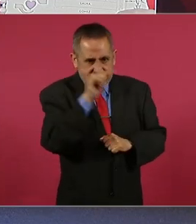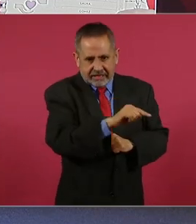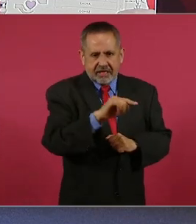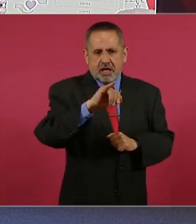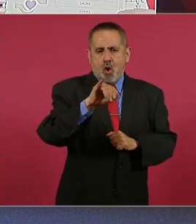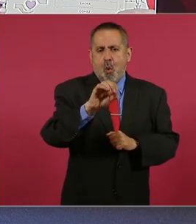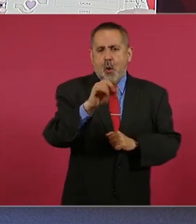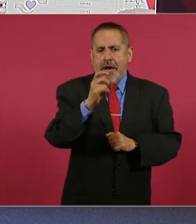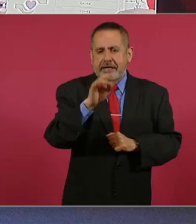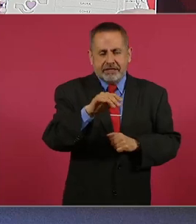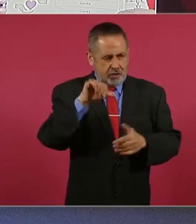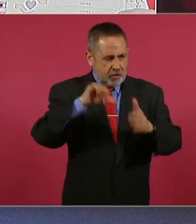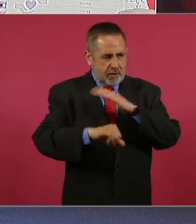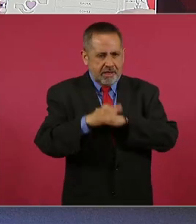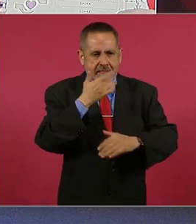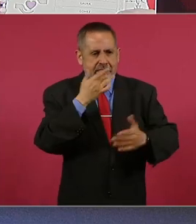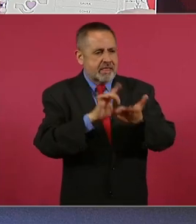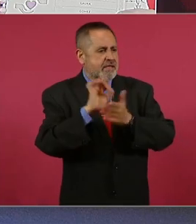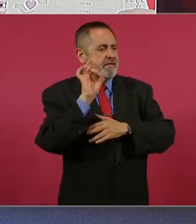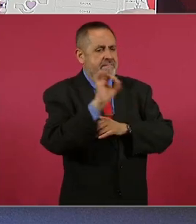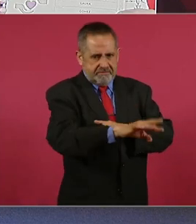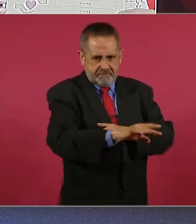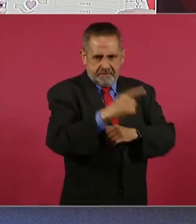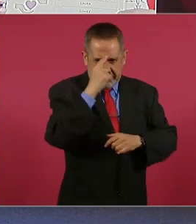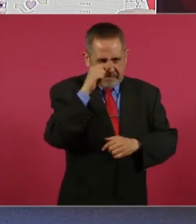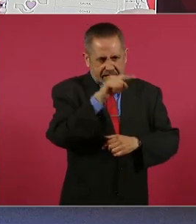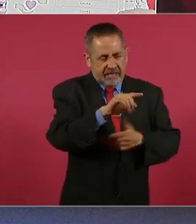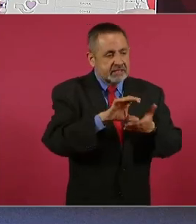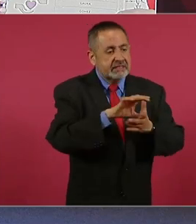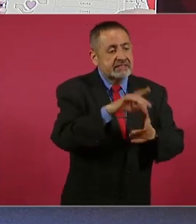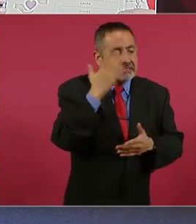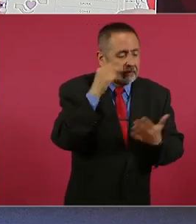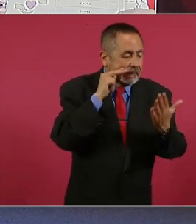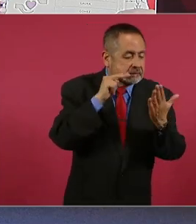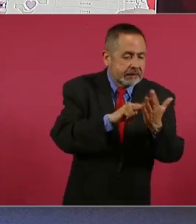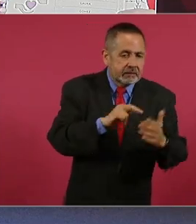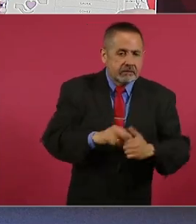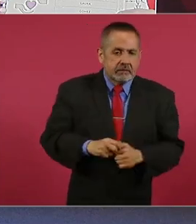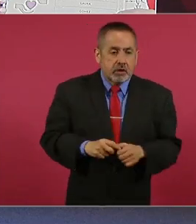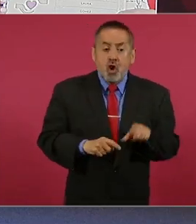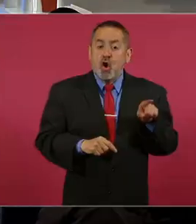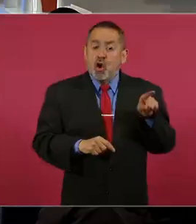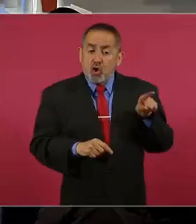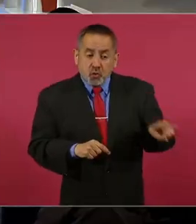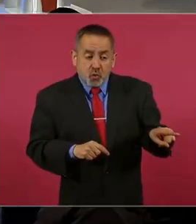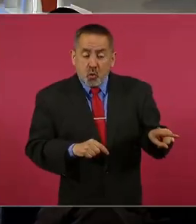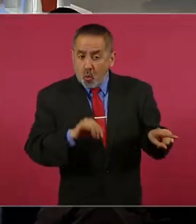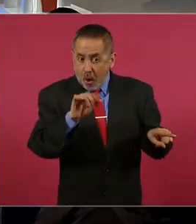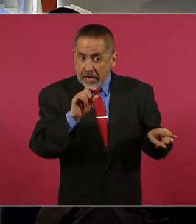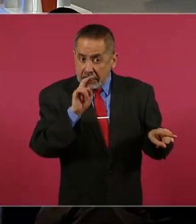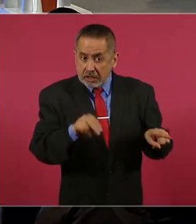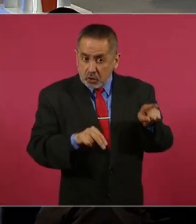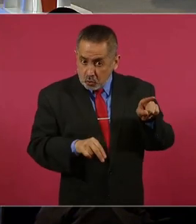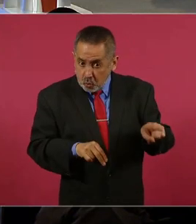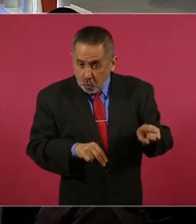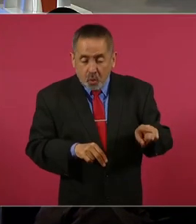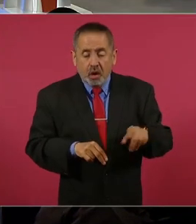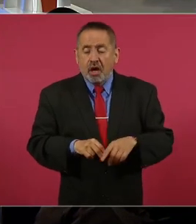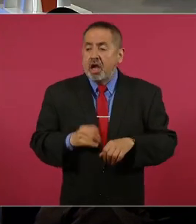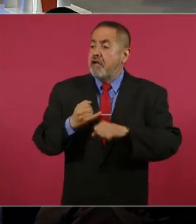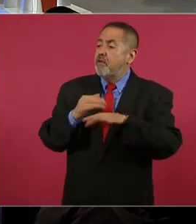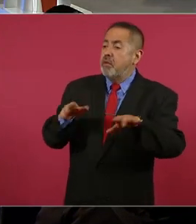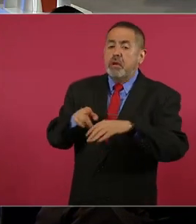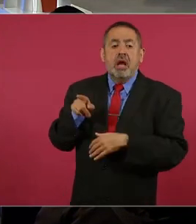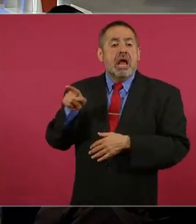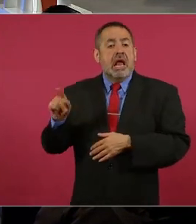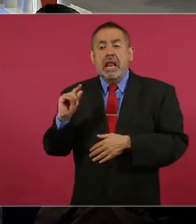hoy te va a llegar. Tú informas de mi último viaje,